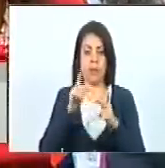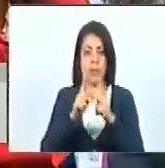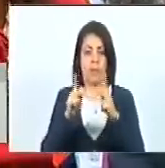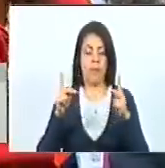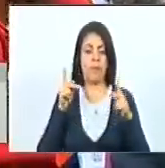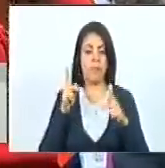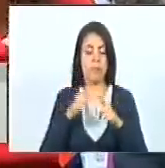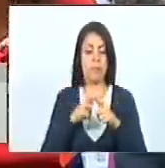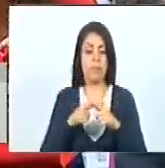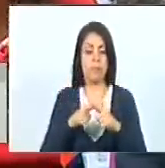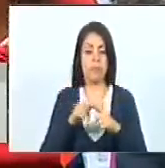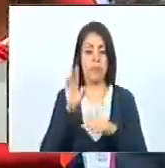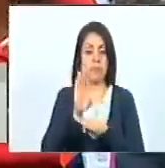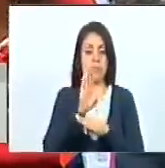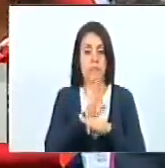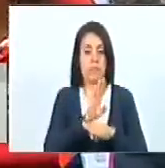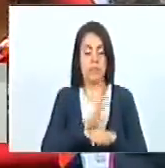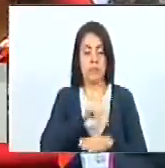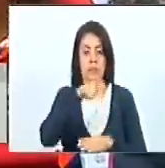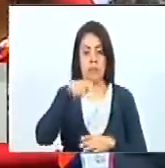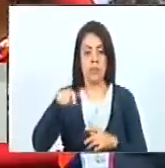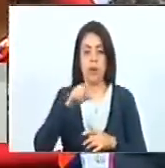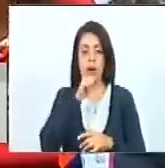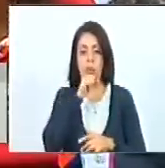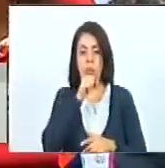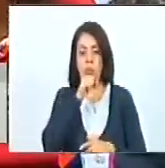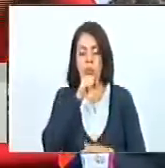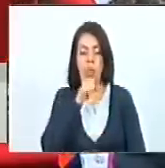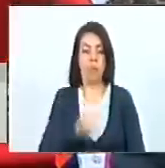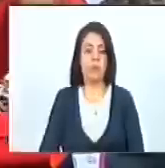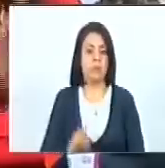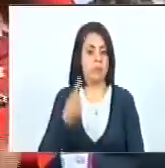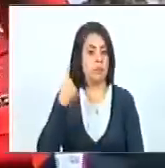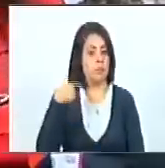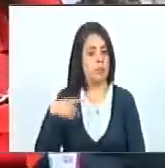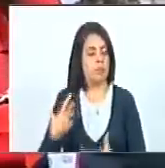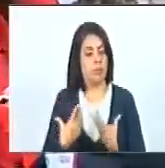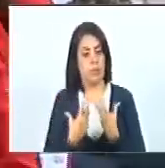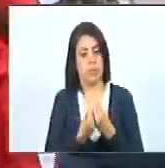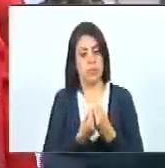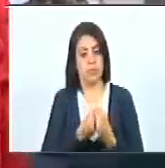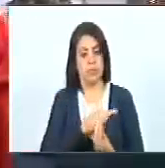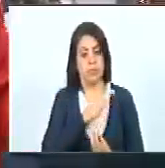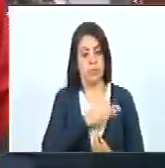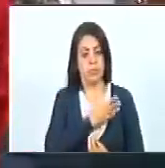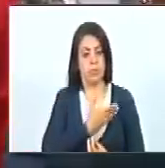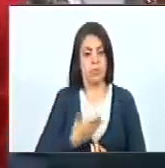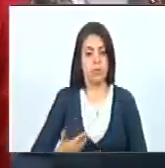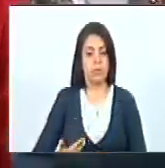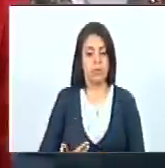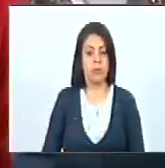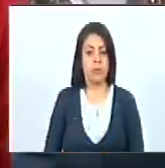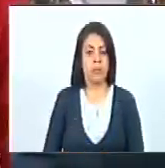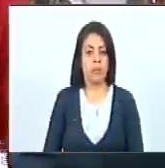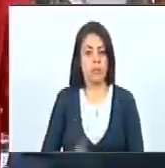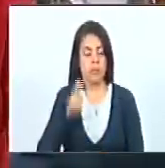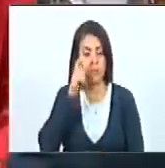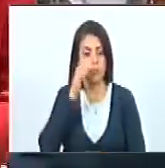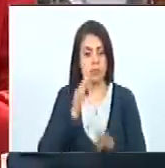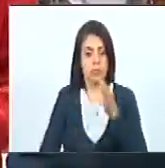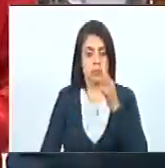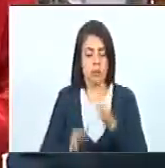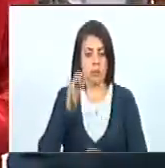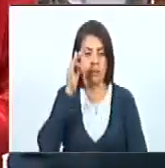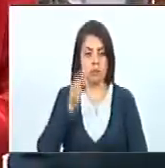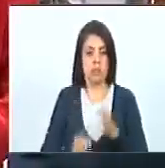Público protege a las personas adultas mayores. Ayer acompañamos, señor presidente, a la Fiscalía